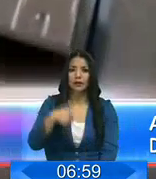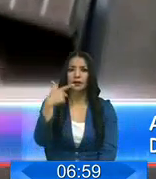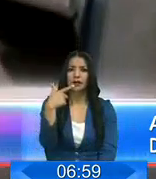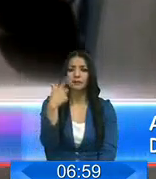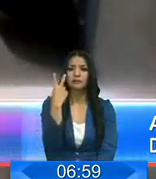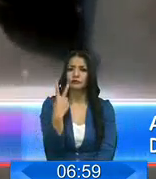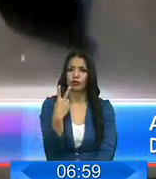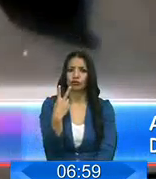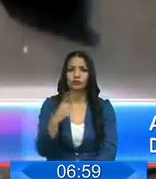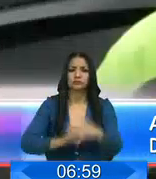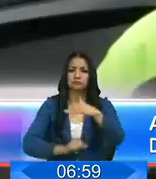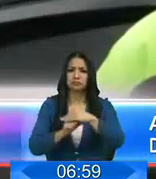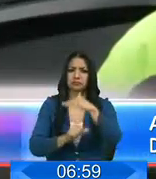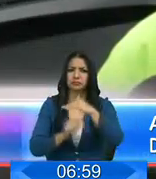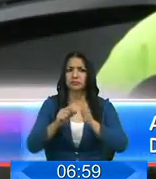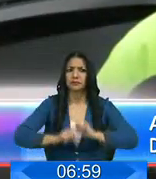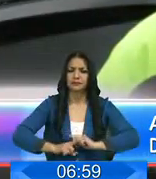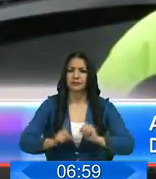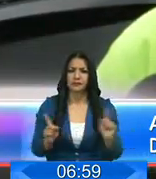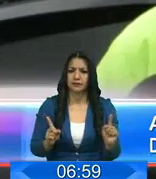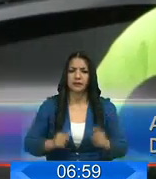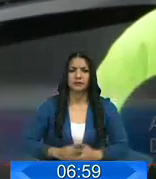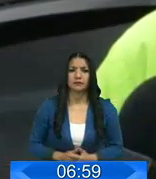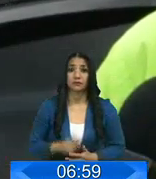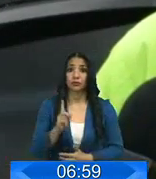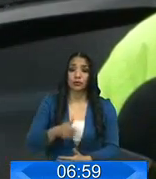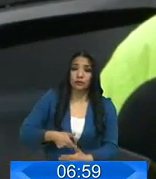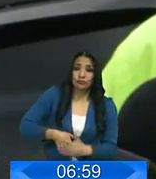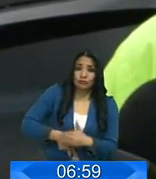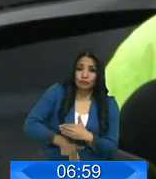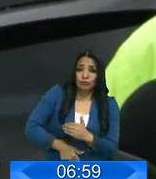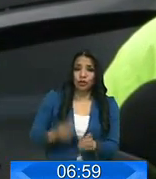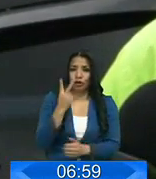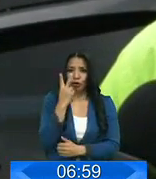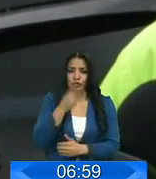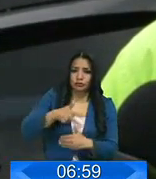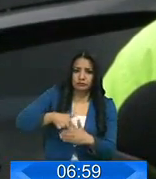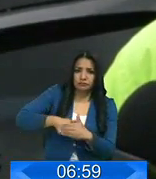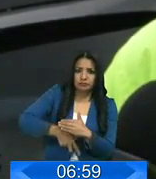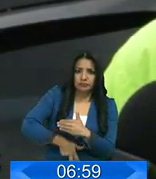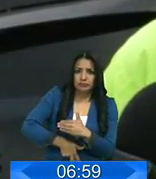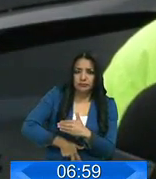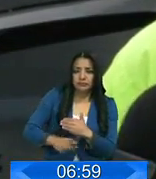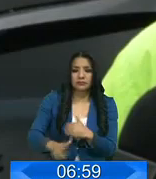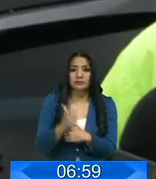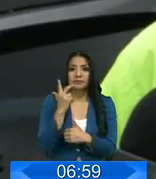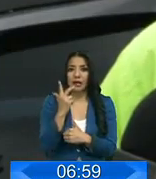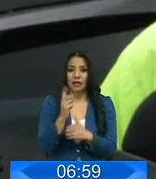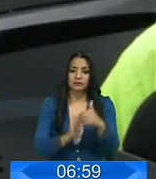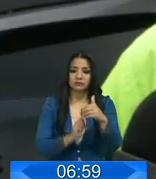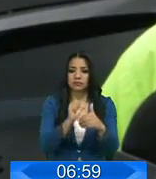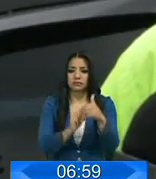y varias municiones. Es partes íntimas, dos armas de fuego y tres